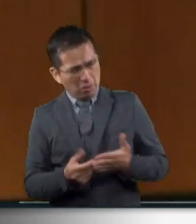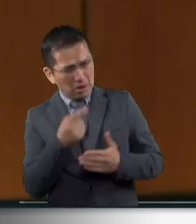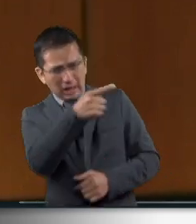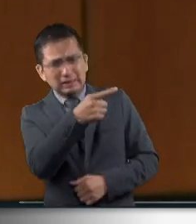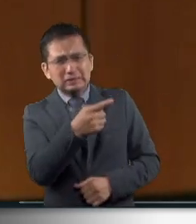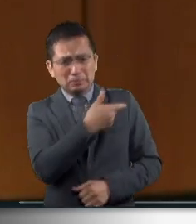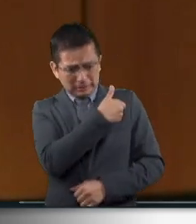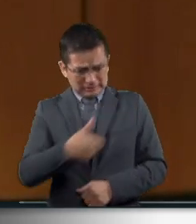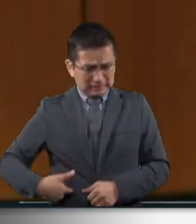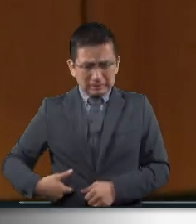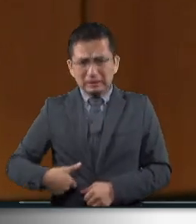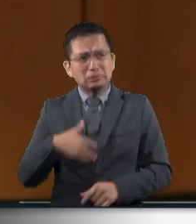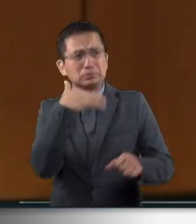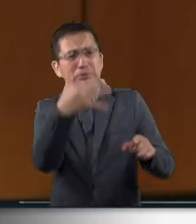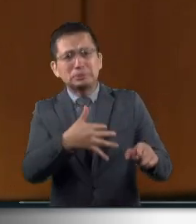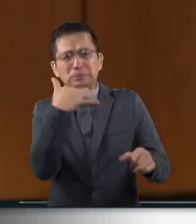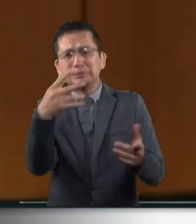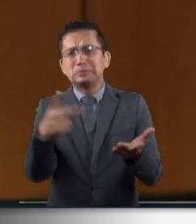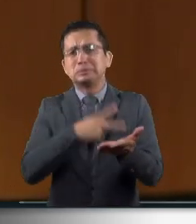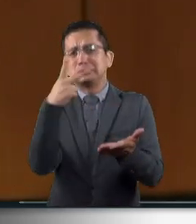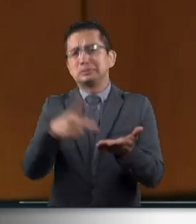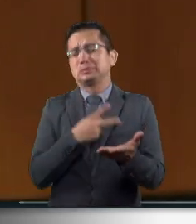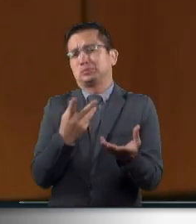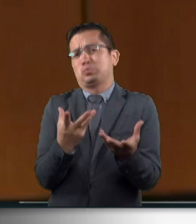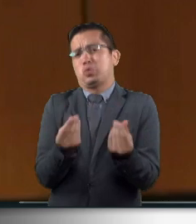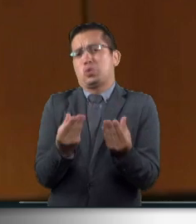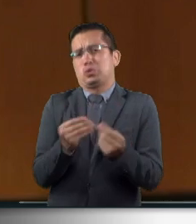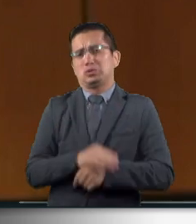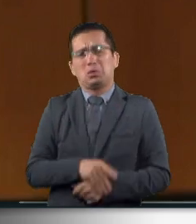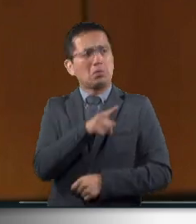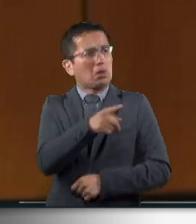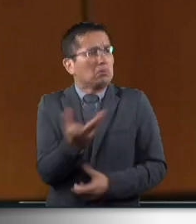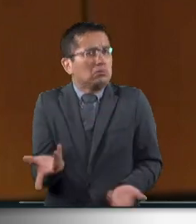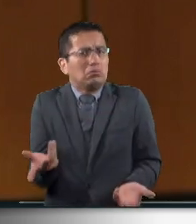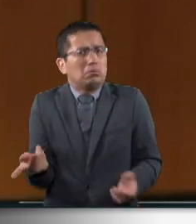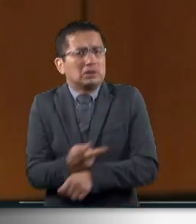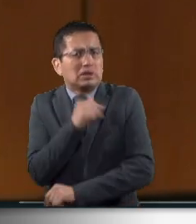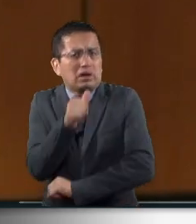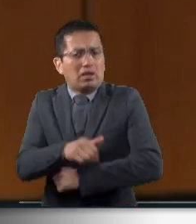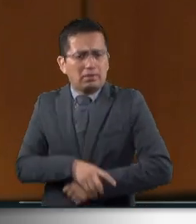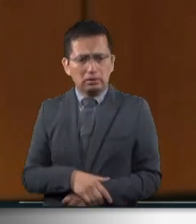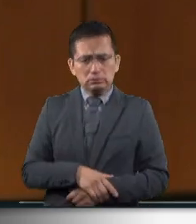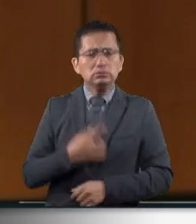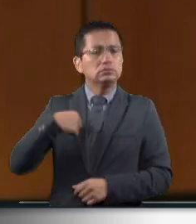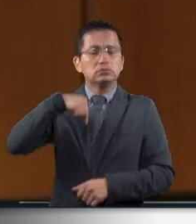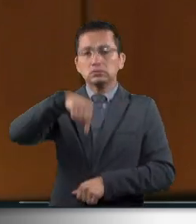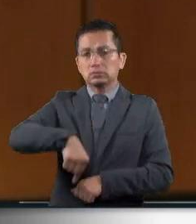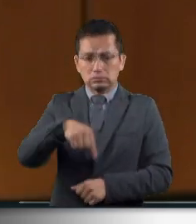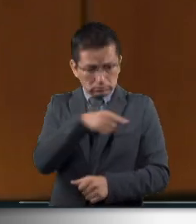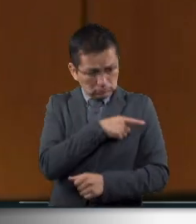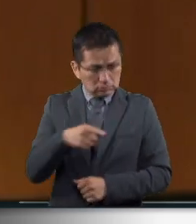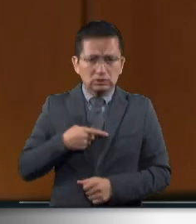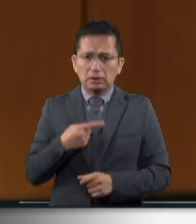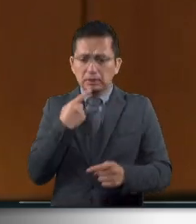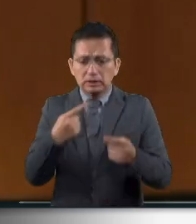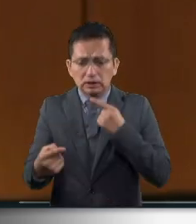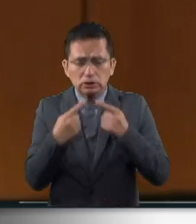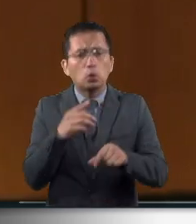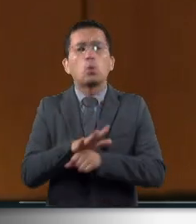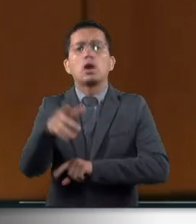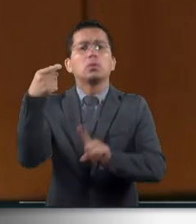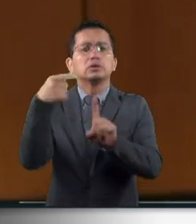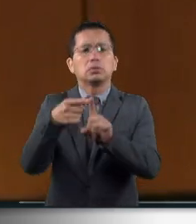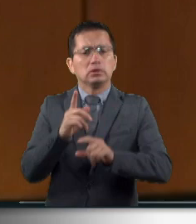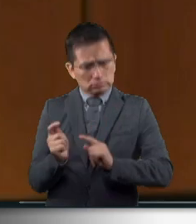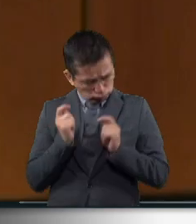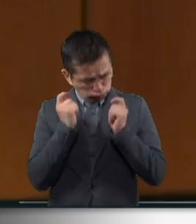sin embargo no pasa nada lo que deberíamos estar discutiendo aquí es como nombramos a los comisionados